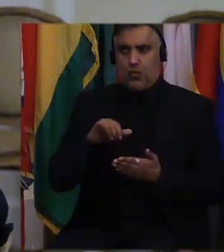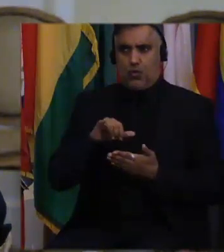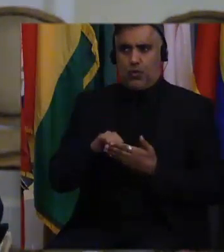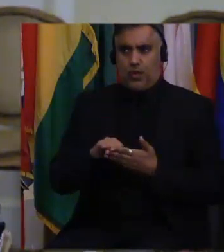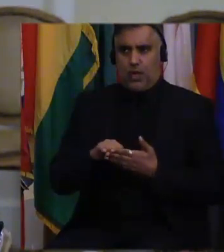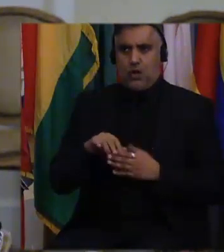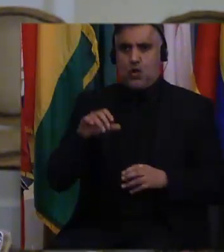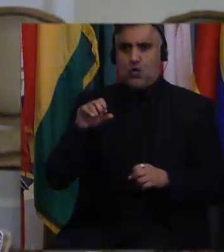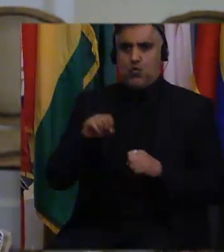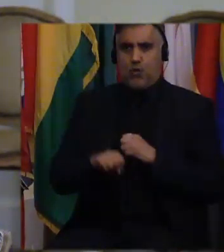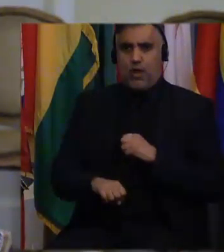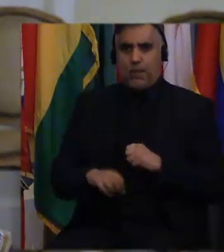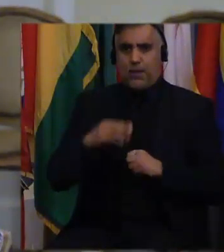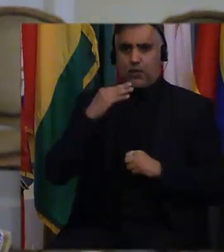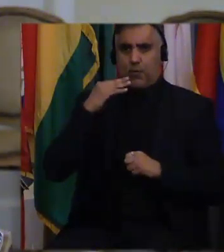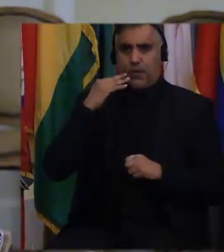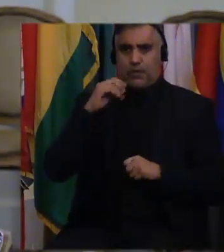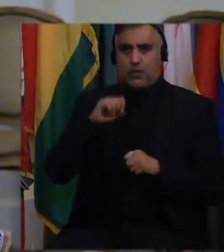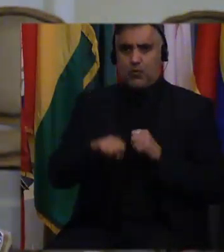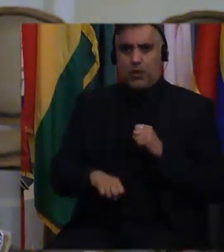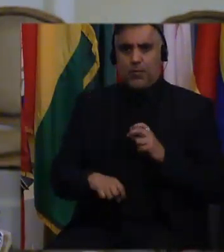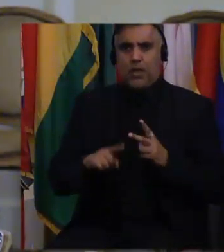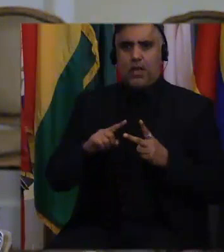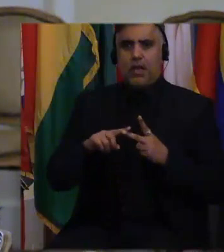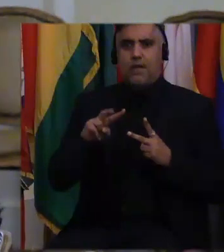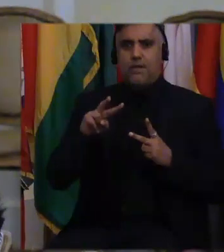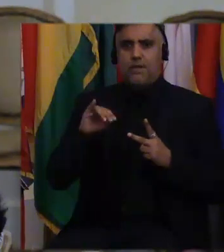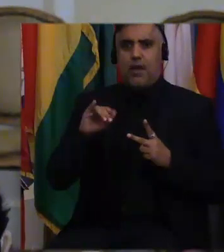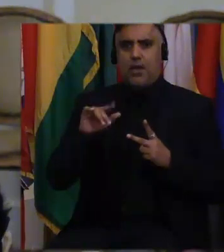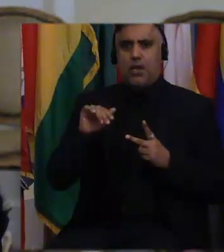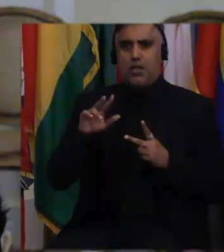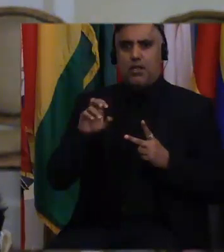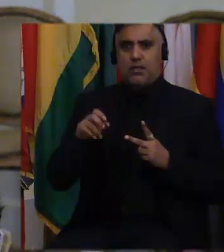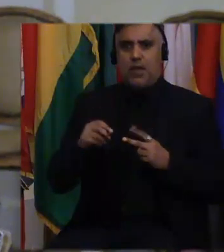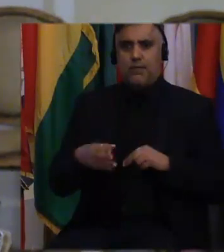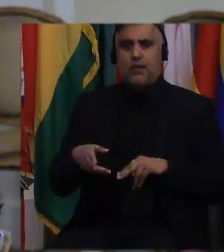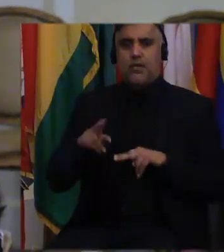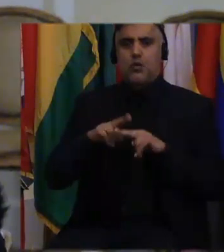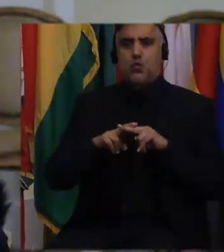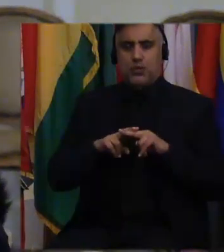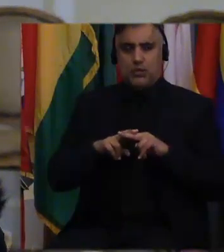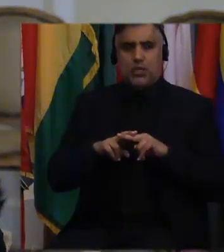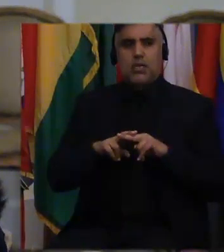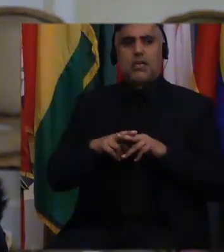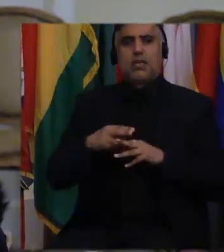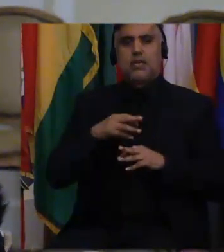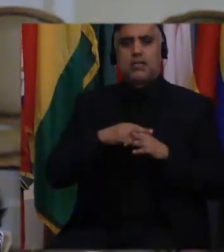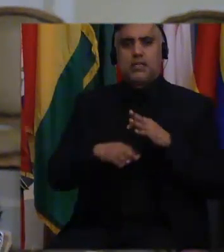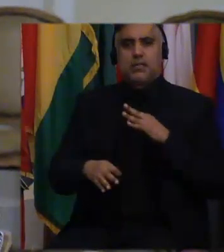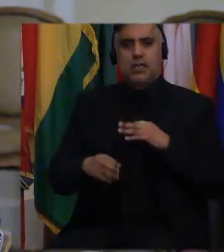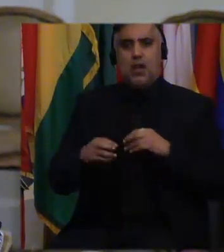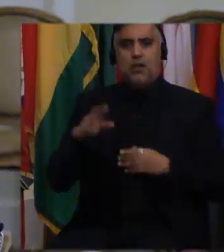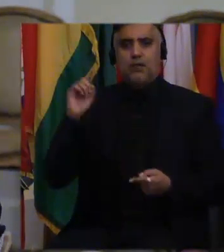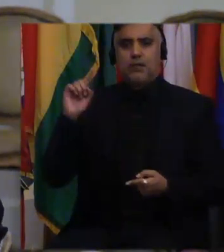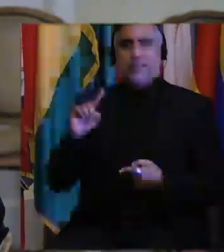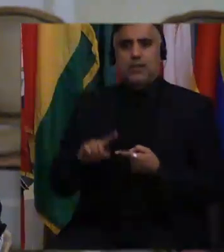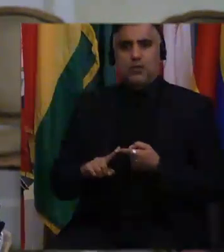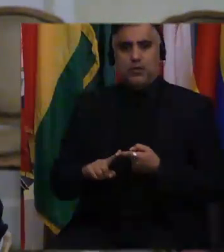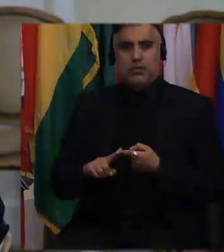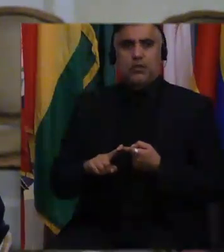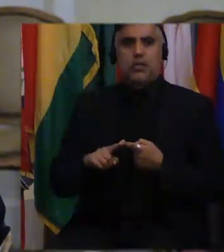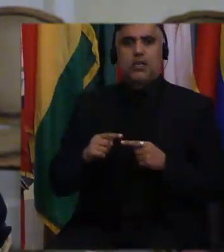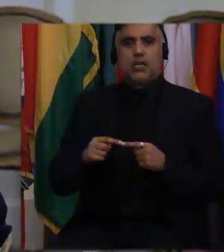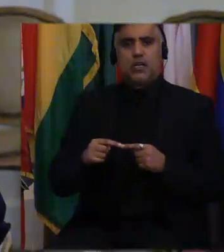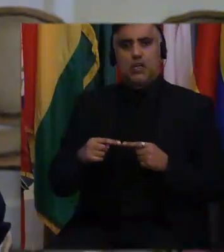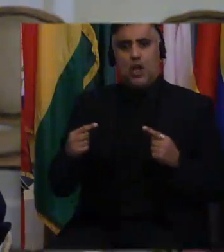violencias domésticas ha crecido, no ha disminuido. Pero en contraste, tenemos que en las